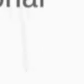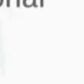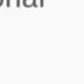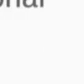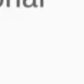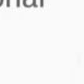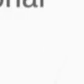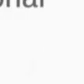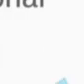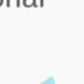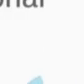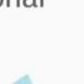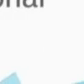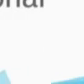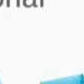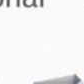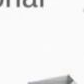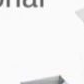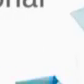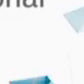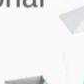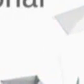Inicio de espacio promocional.